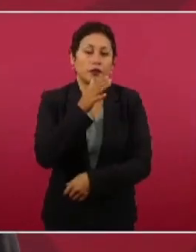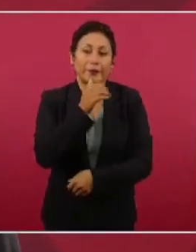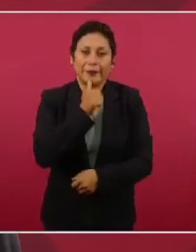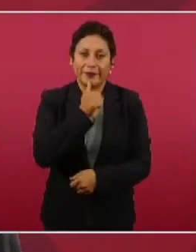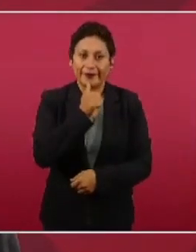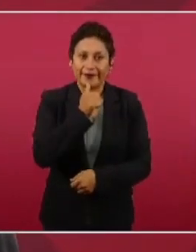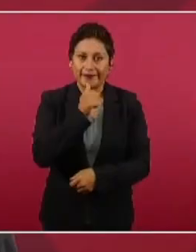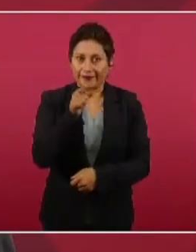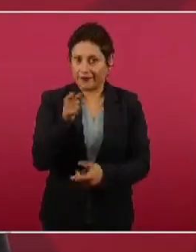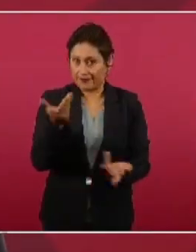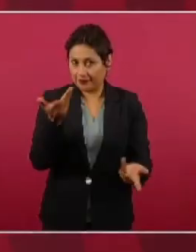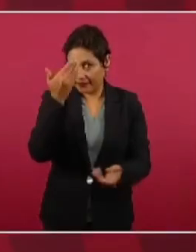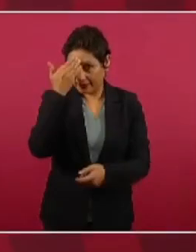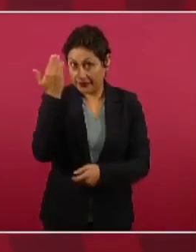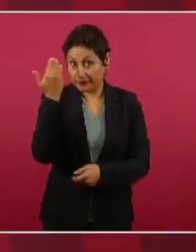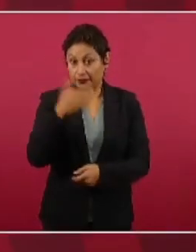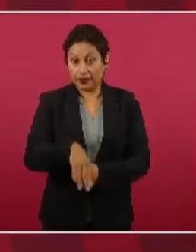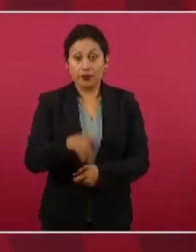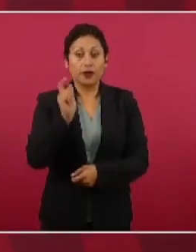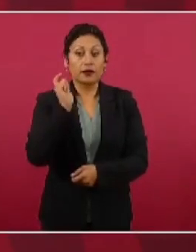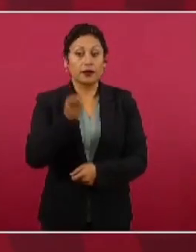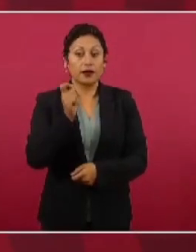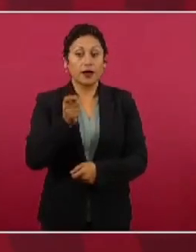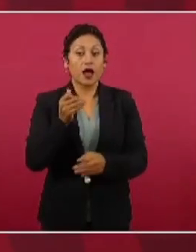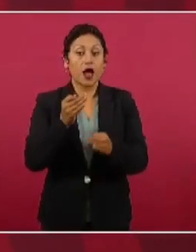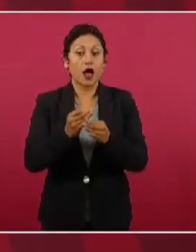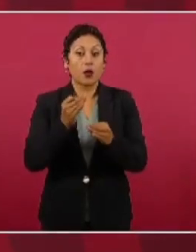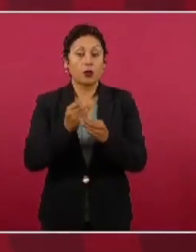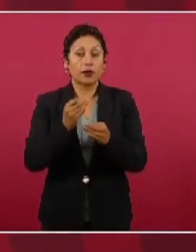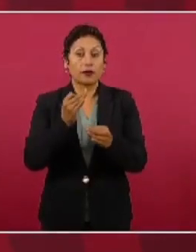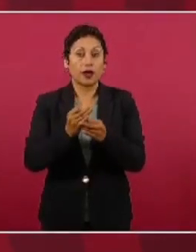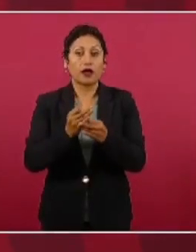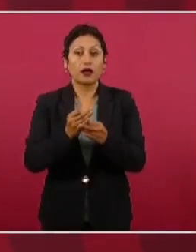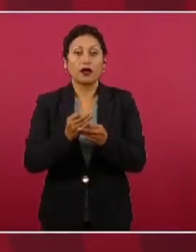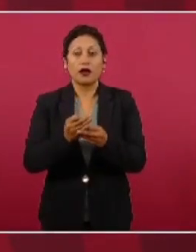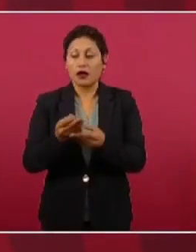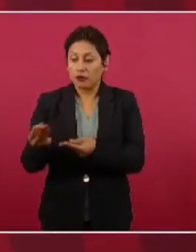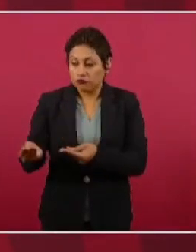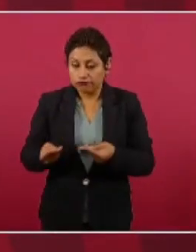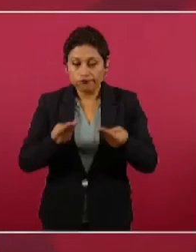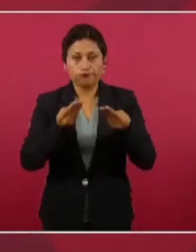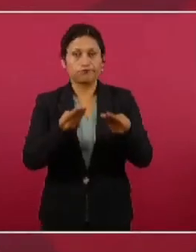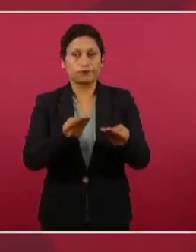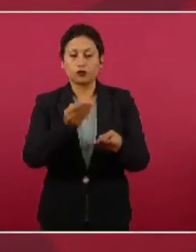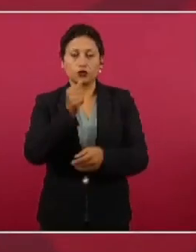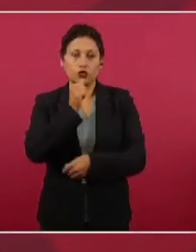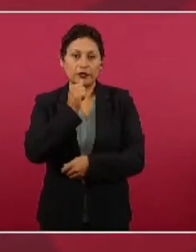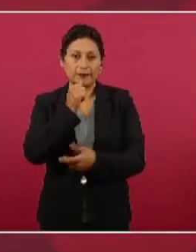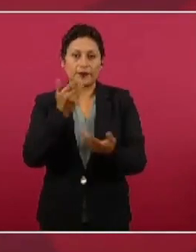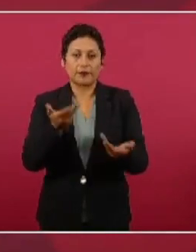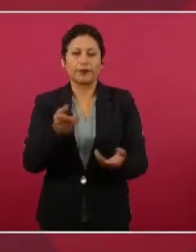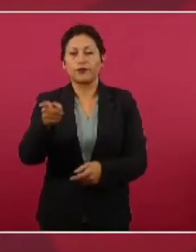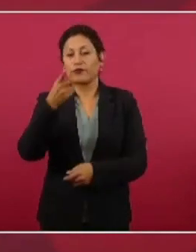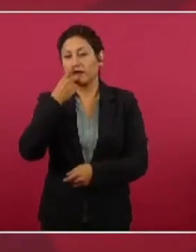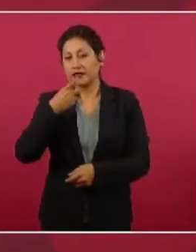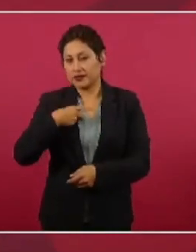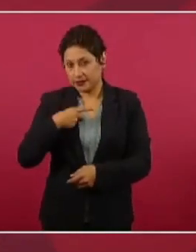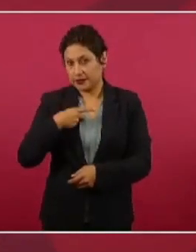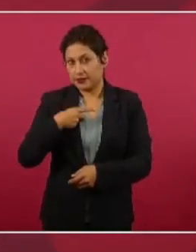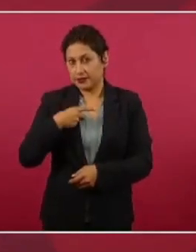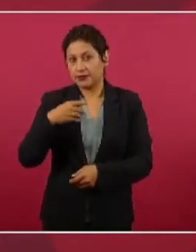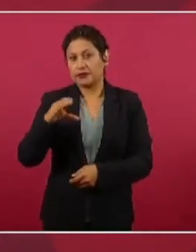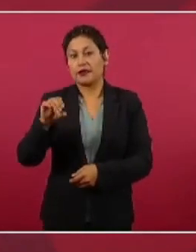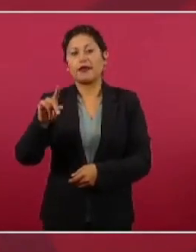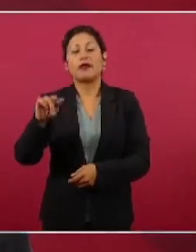bien y no tenemos ahora elementos. Esto que mencionas de Segalmex se